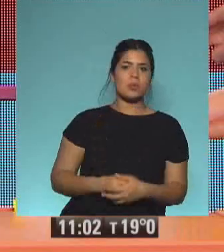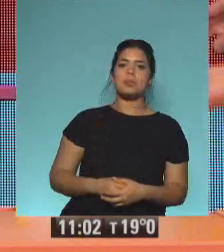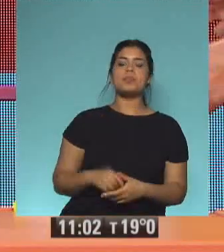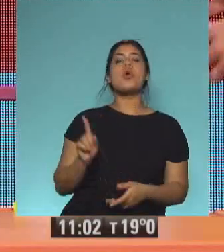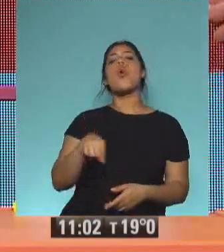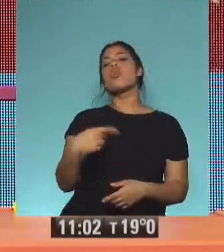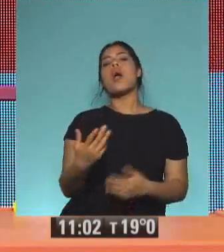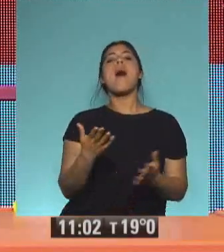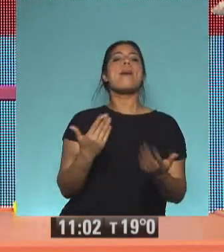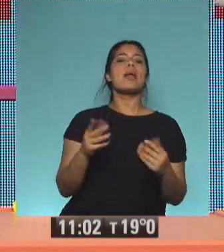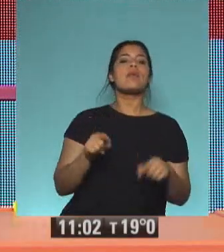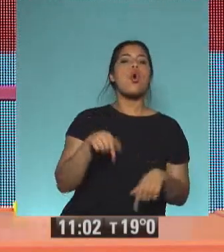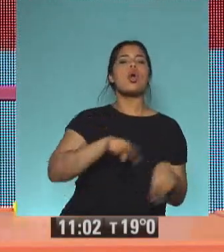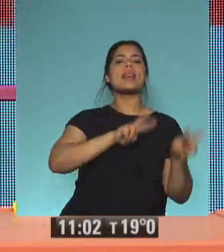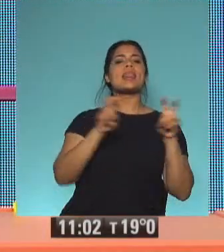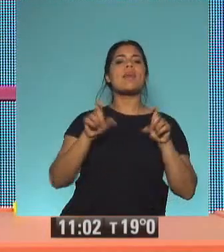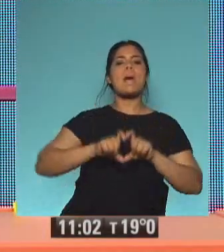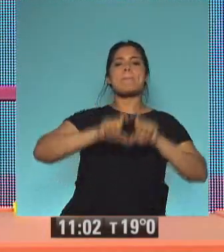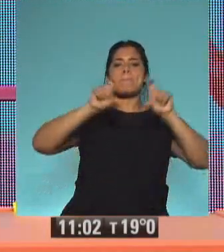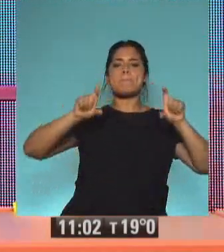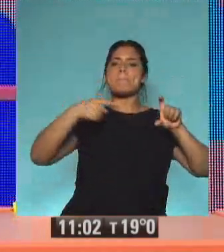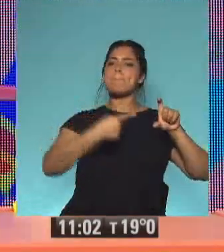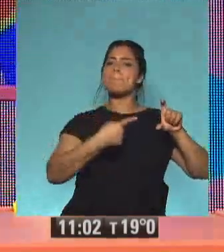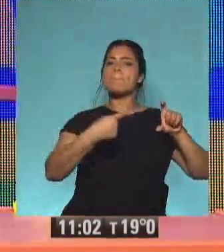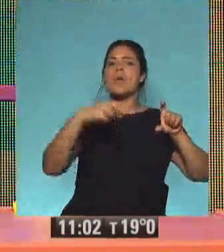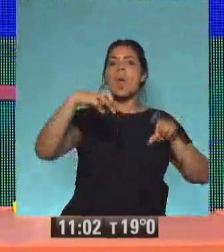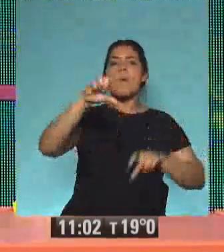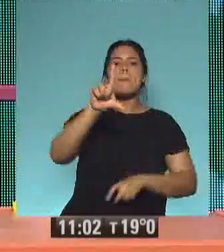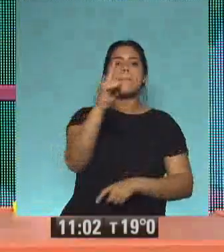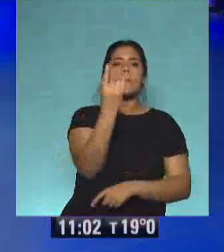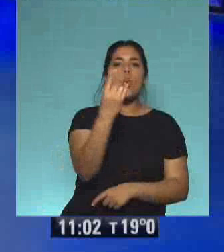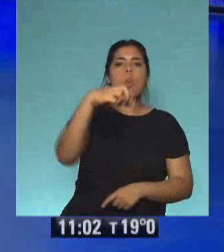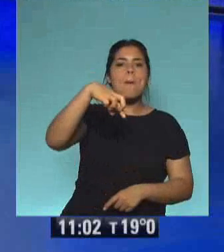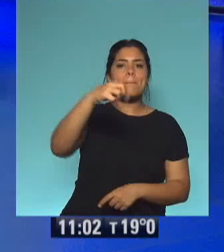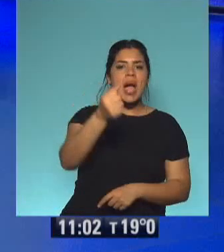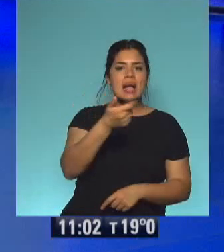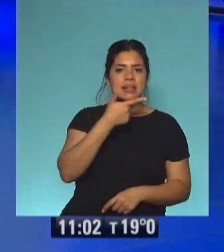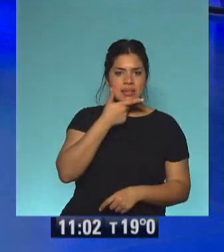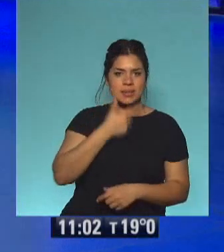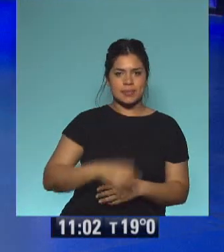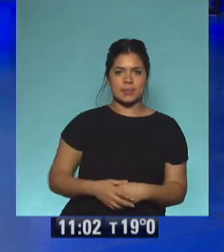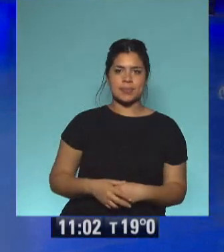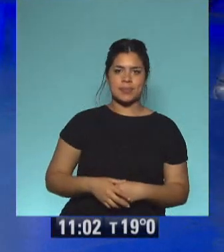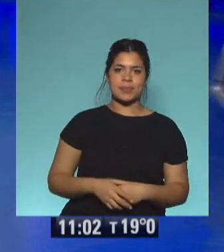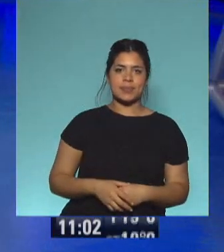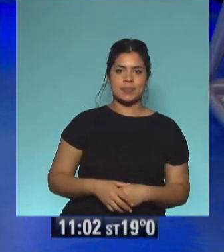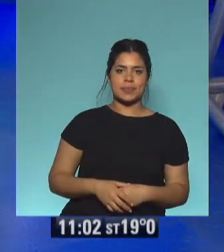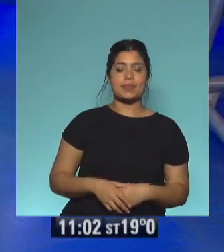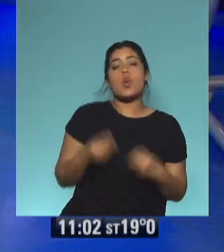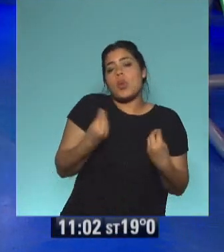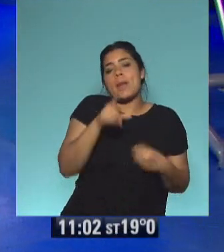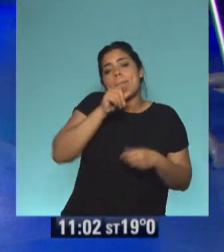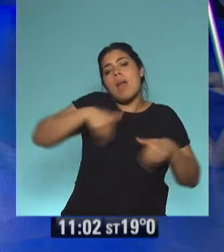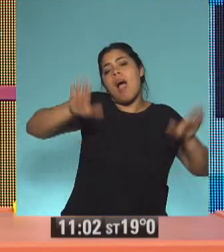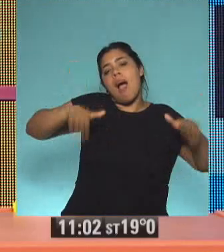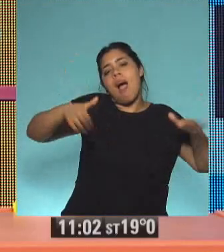Bien, hoy hablamos de las plumas. De las plumas. De las plumas. Porque los pájaros las podían